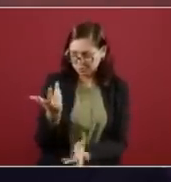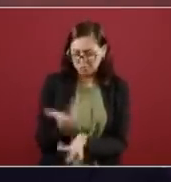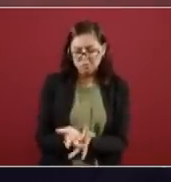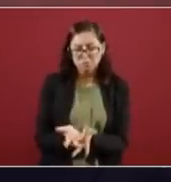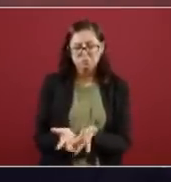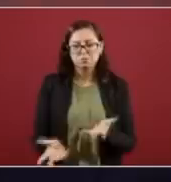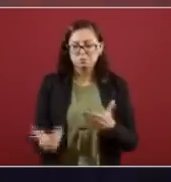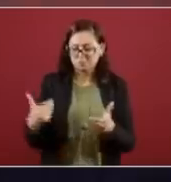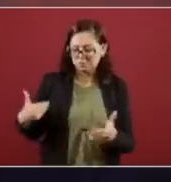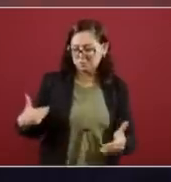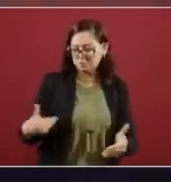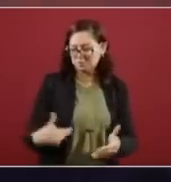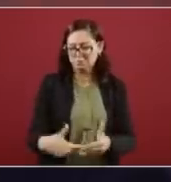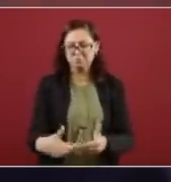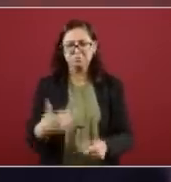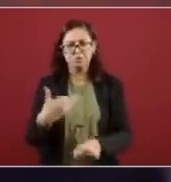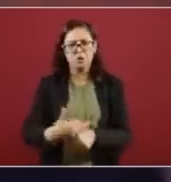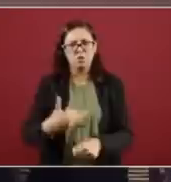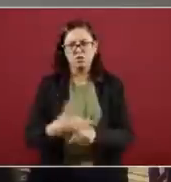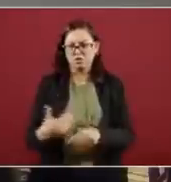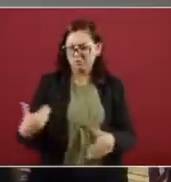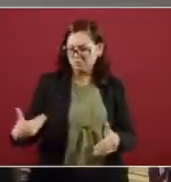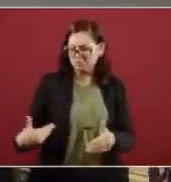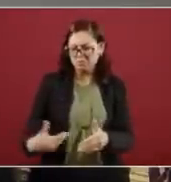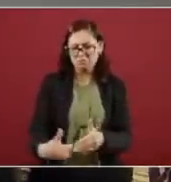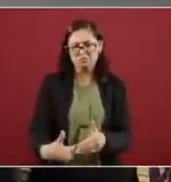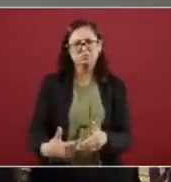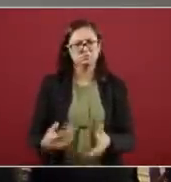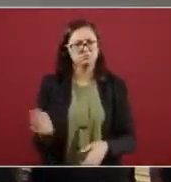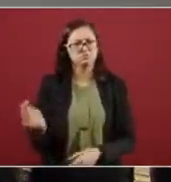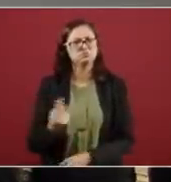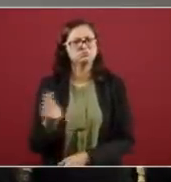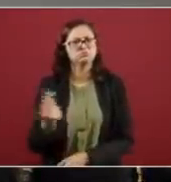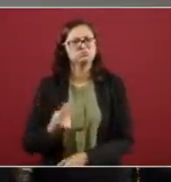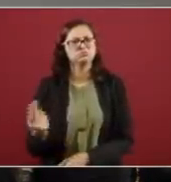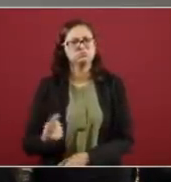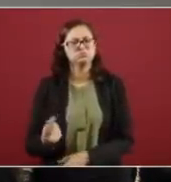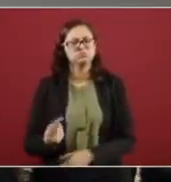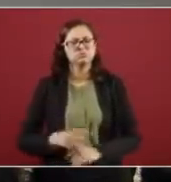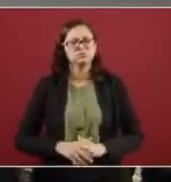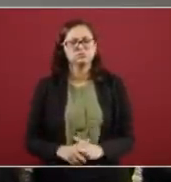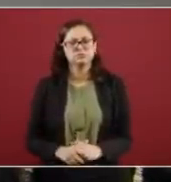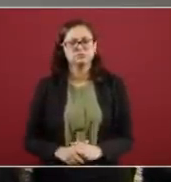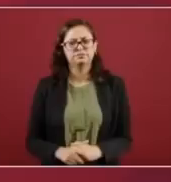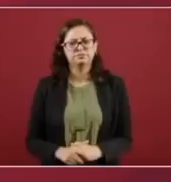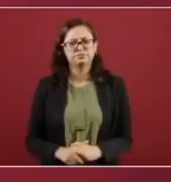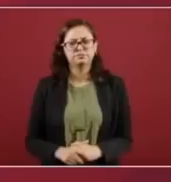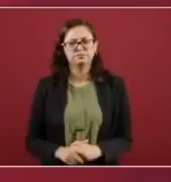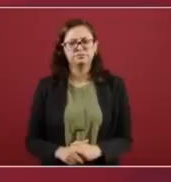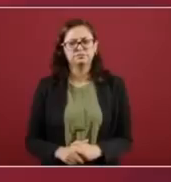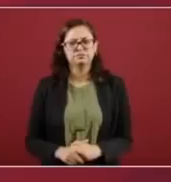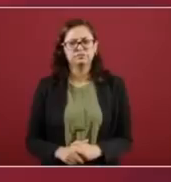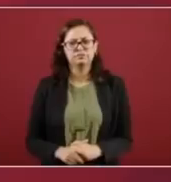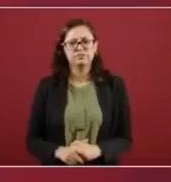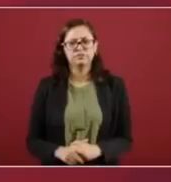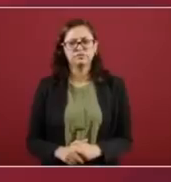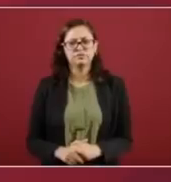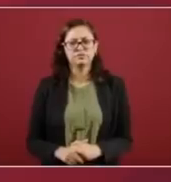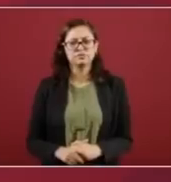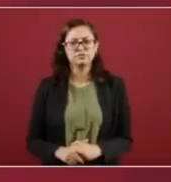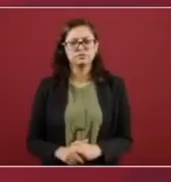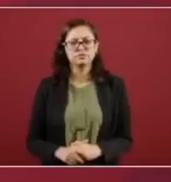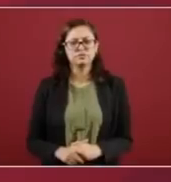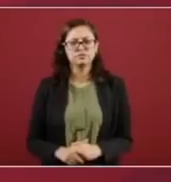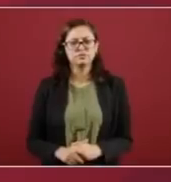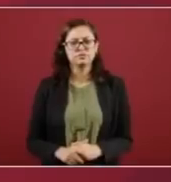en este tiempo por qué esto tiene que ser